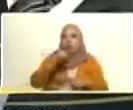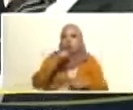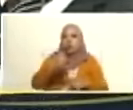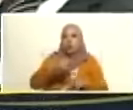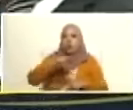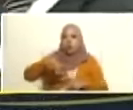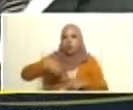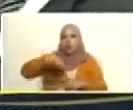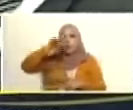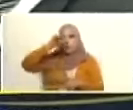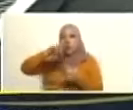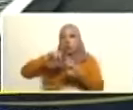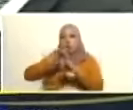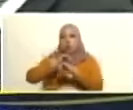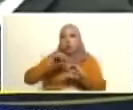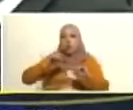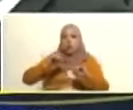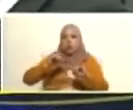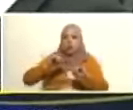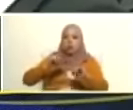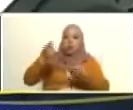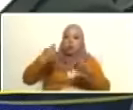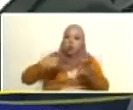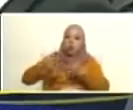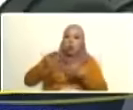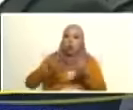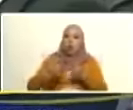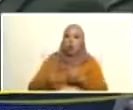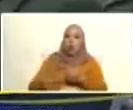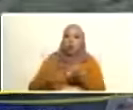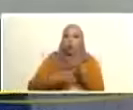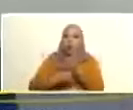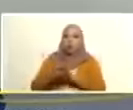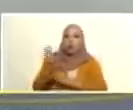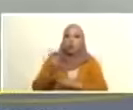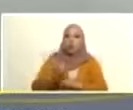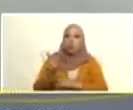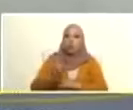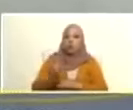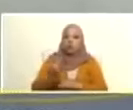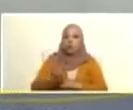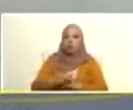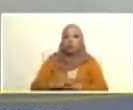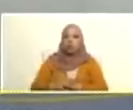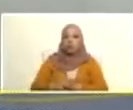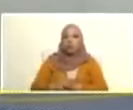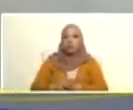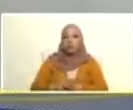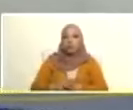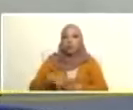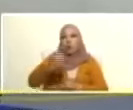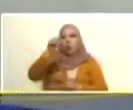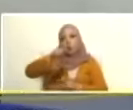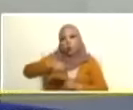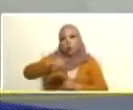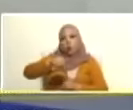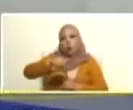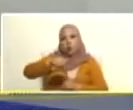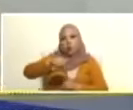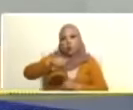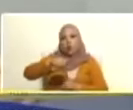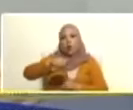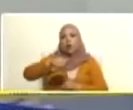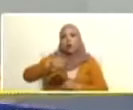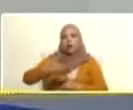nuestro objetivo al final es generar riqueza para el país, para nuestra gente. Hoy